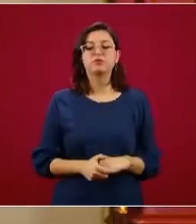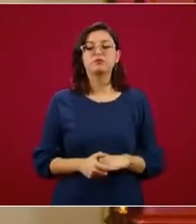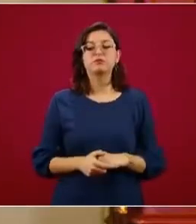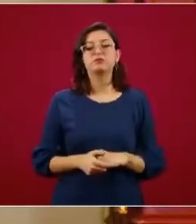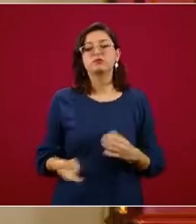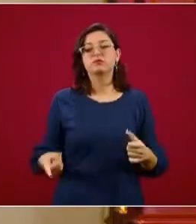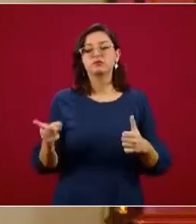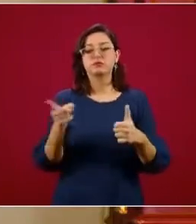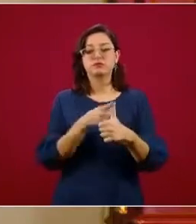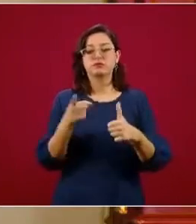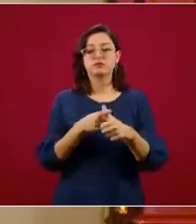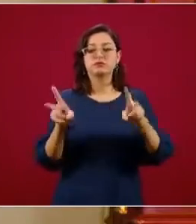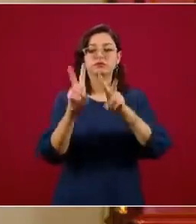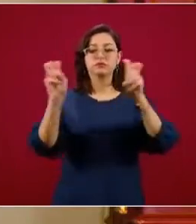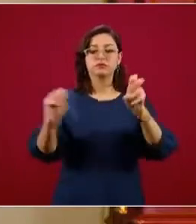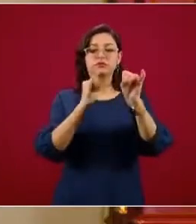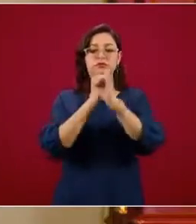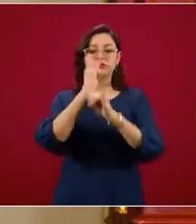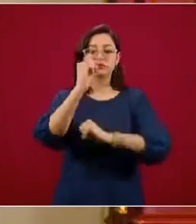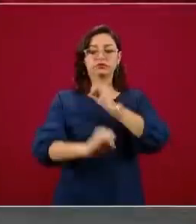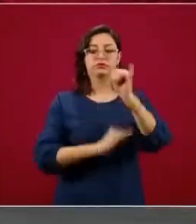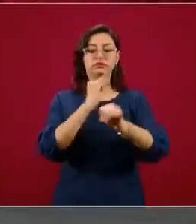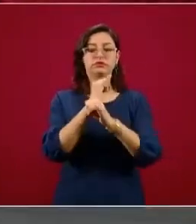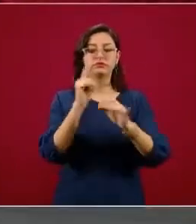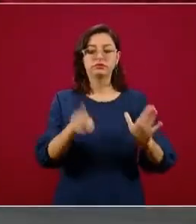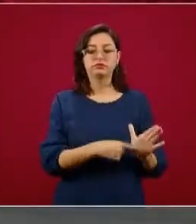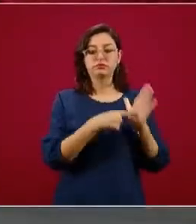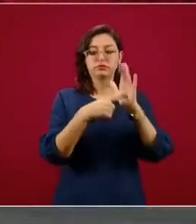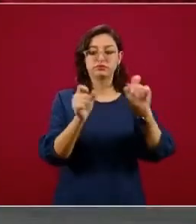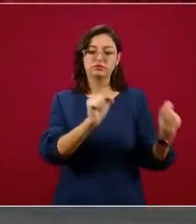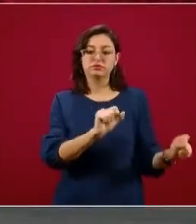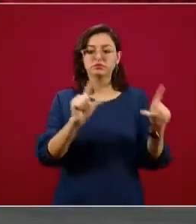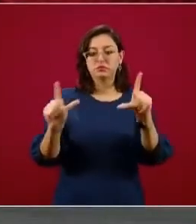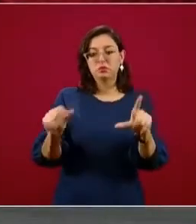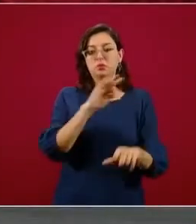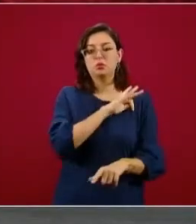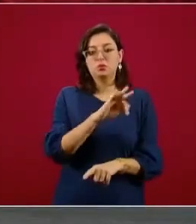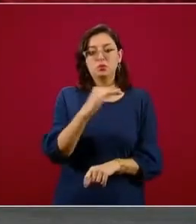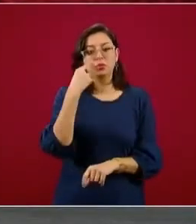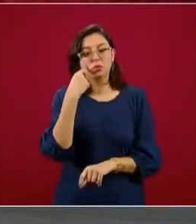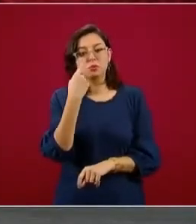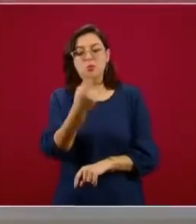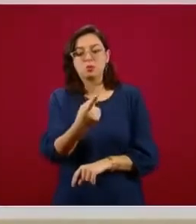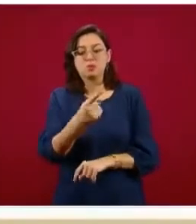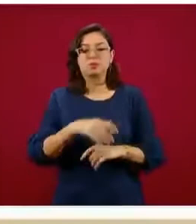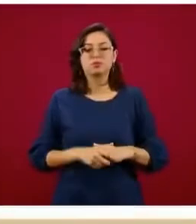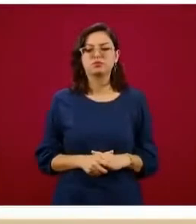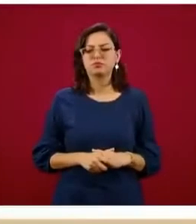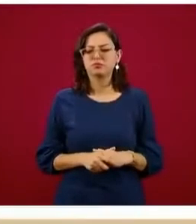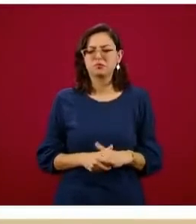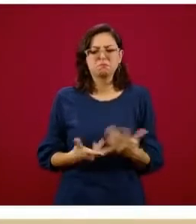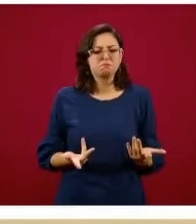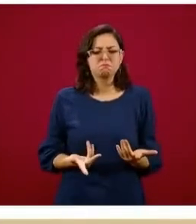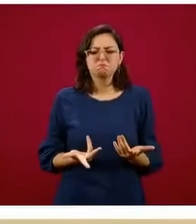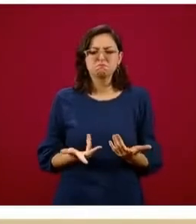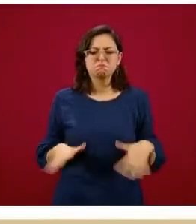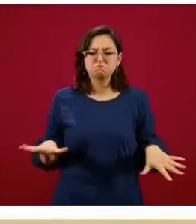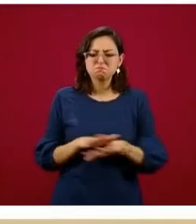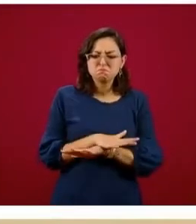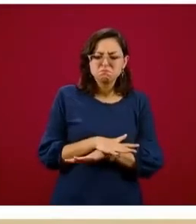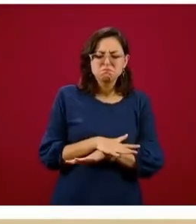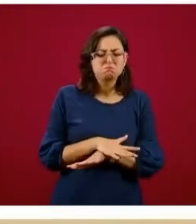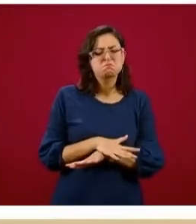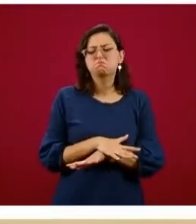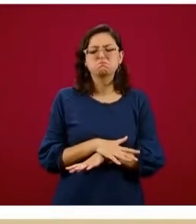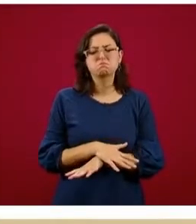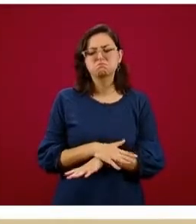panorama internacional, que sería la primera diapositiva disponible, pues bueno, no vemos realmente muchos cambios en las proporciones,